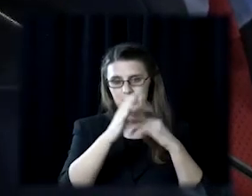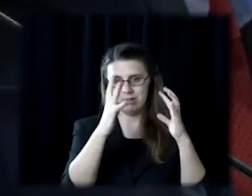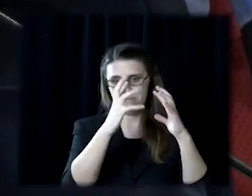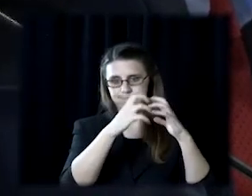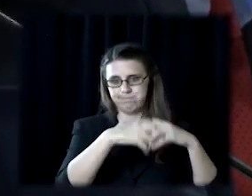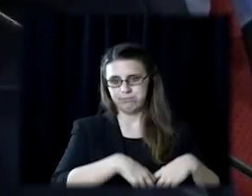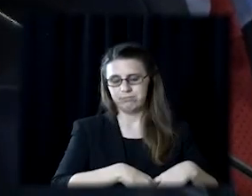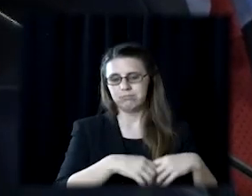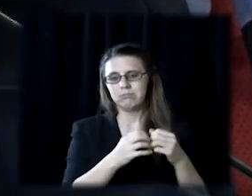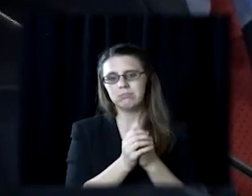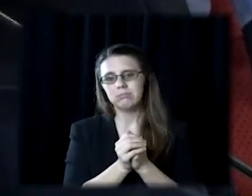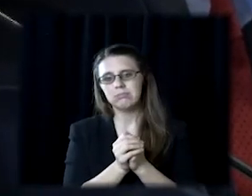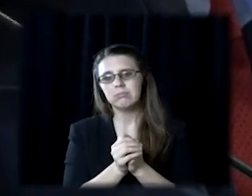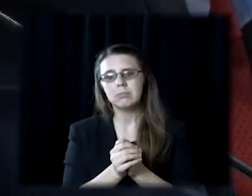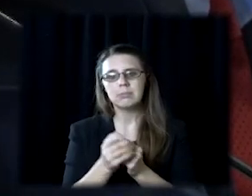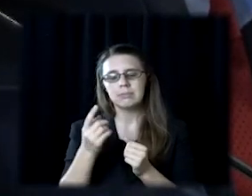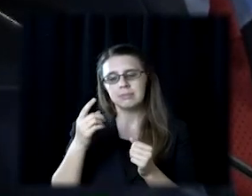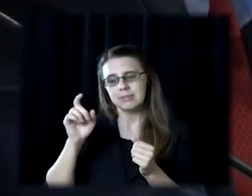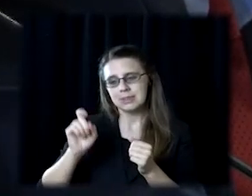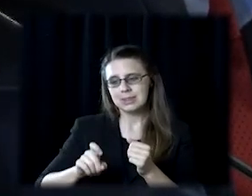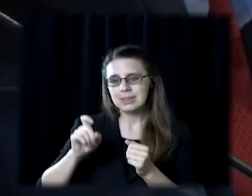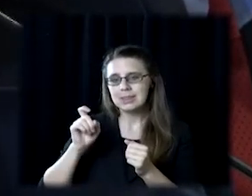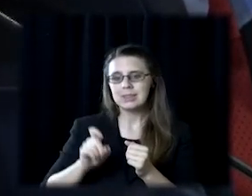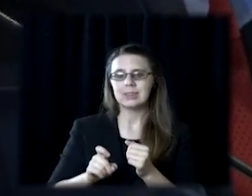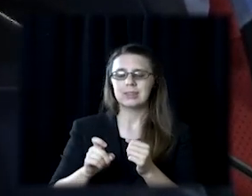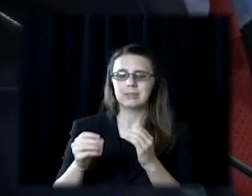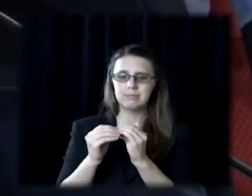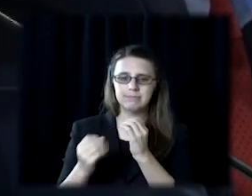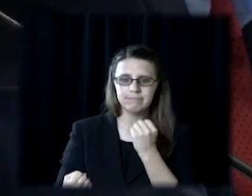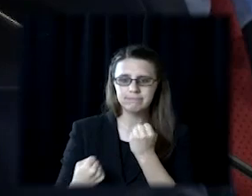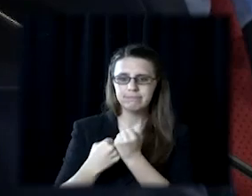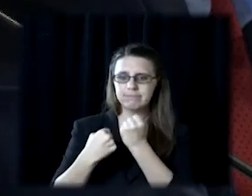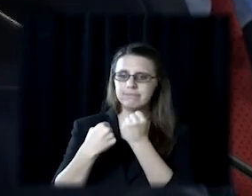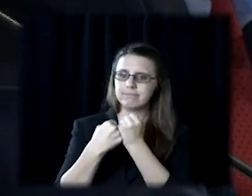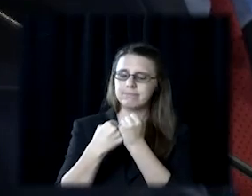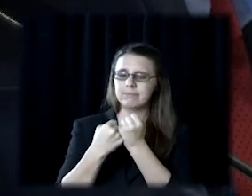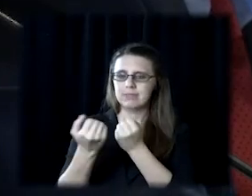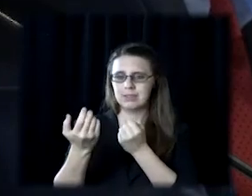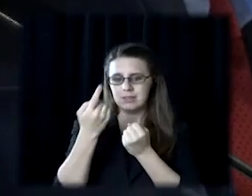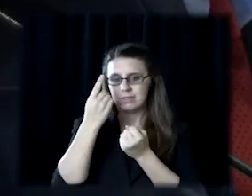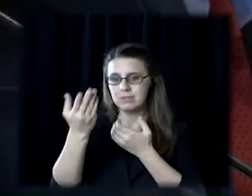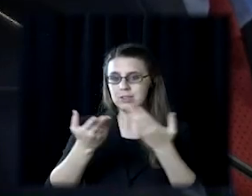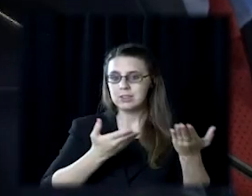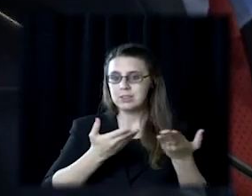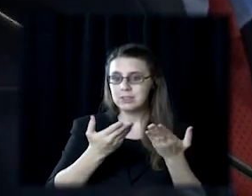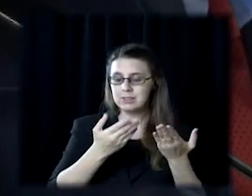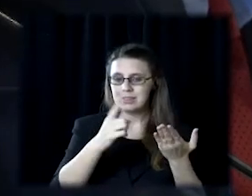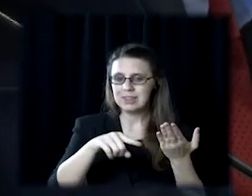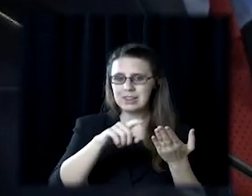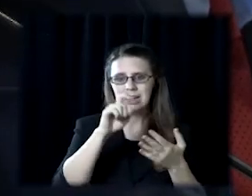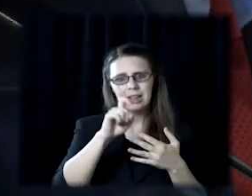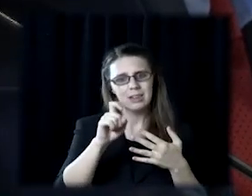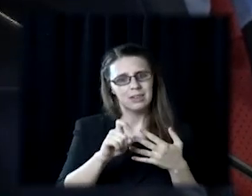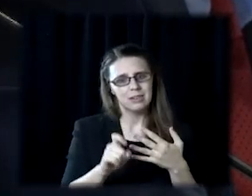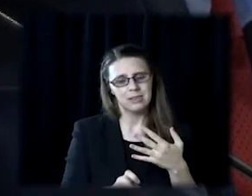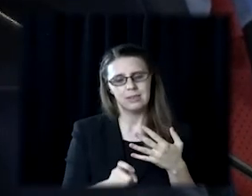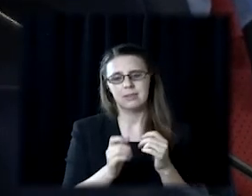adicionales porque eso es lo que se necesita para asegurar el nivel de apoyo y servicios requeridos por la población más necesitada de Puerto